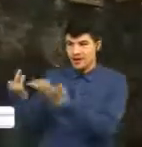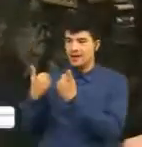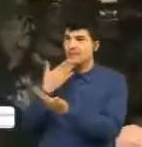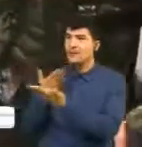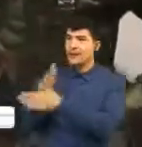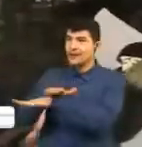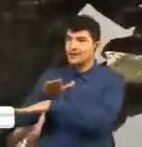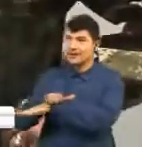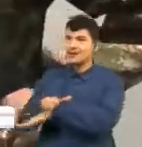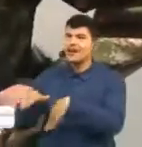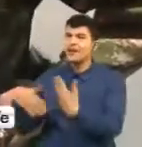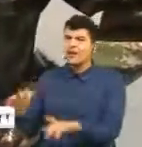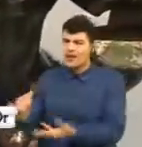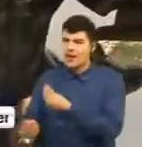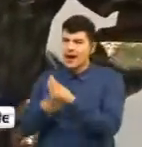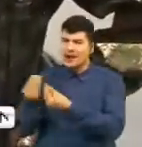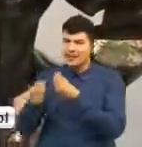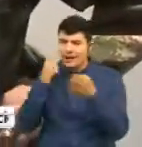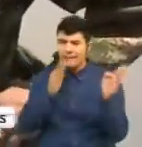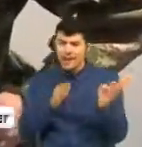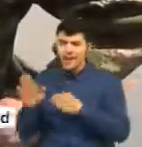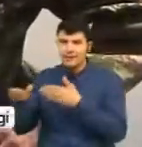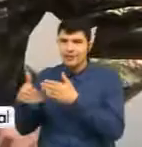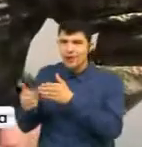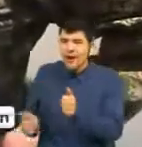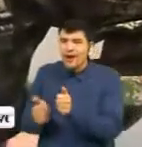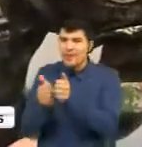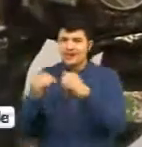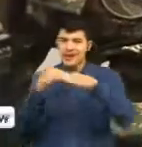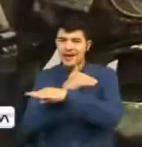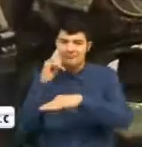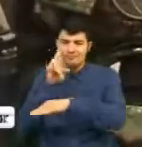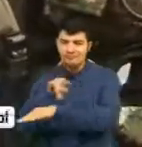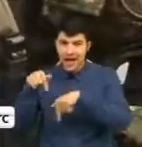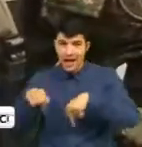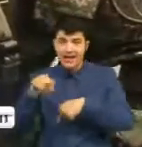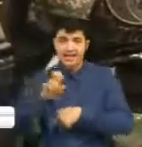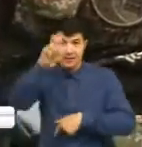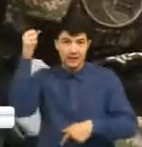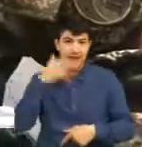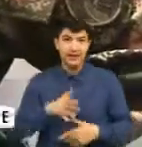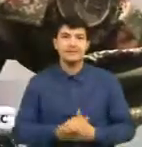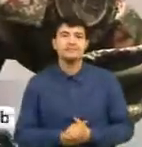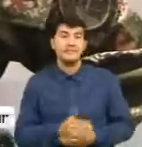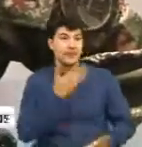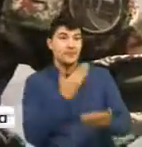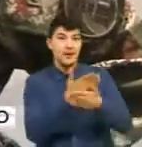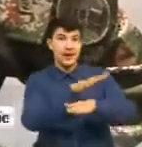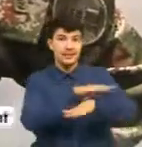muy buenas tardes, ¿cómo se van a desplegar todos estos acompañamientos en las vías de todo el departamento de Norte de Santander? Buenas